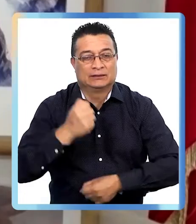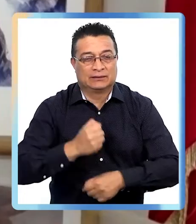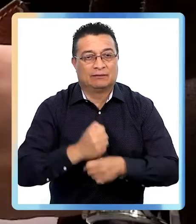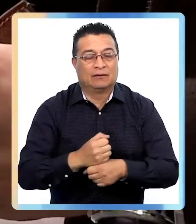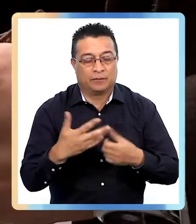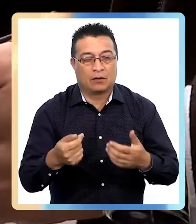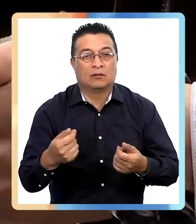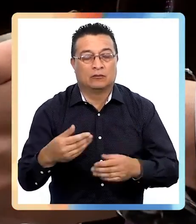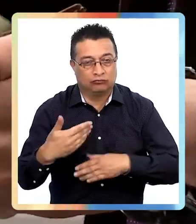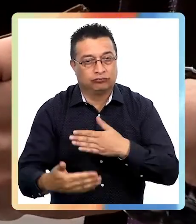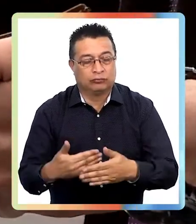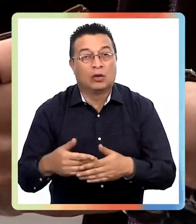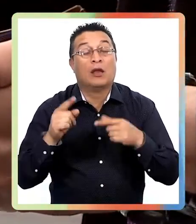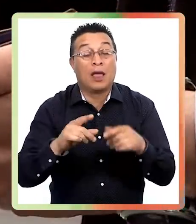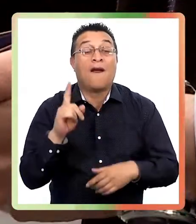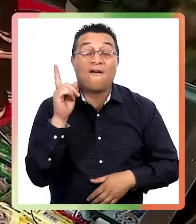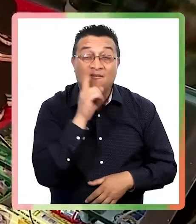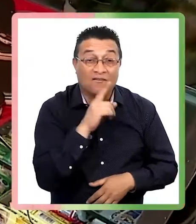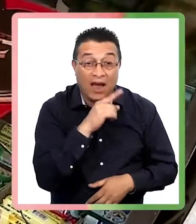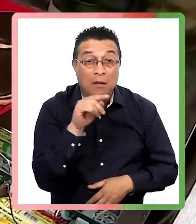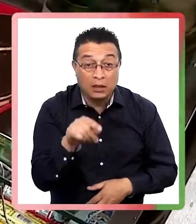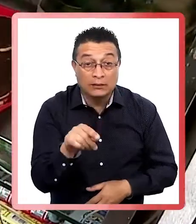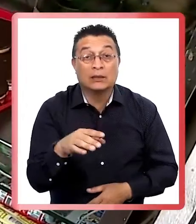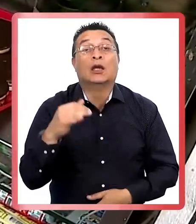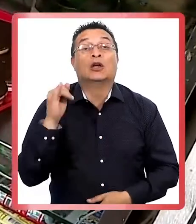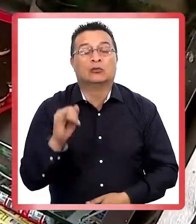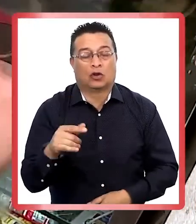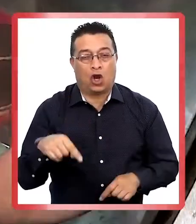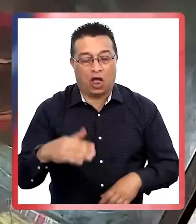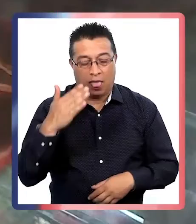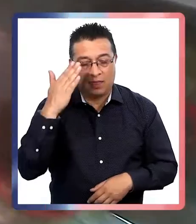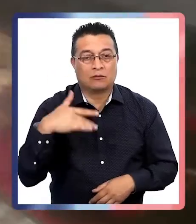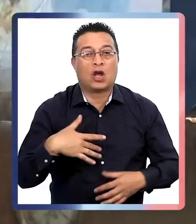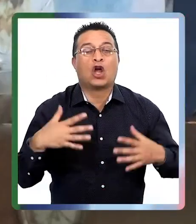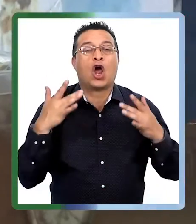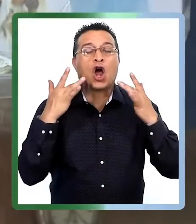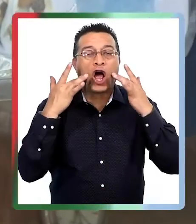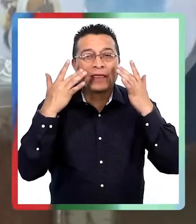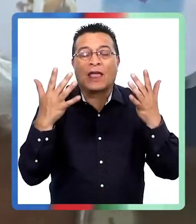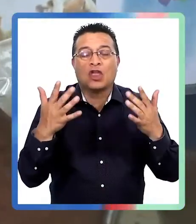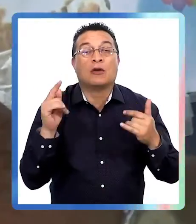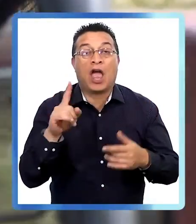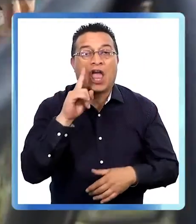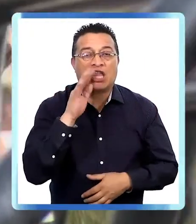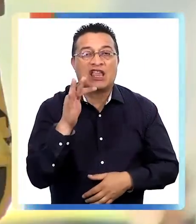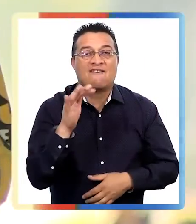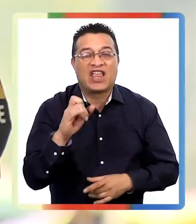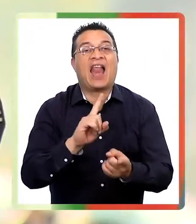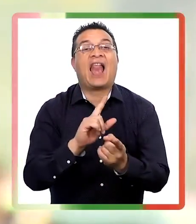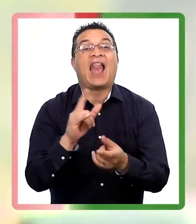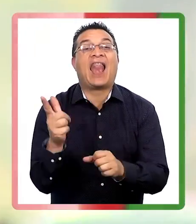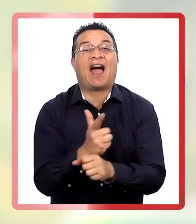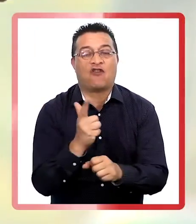empleo, para sostener la productividad. Y debutamos finalmente con lo que hoy día nos tiene muy contentos, que es el resultado del IFE